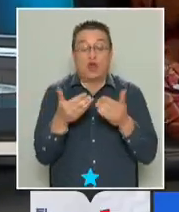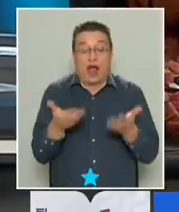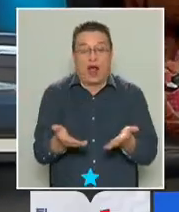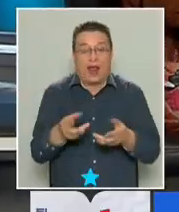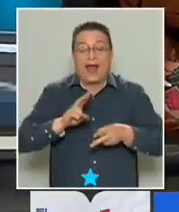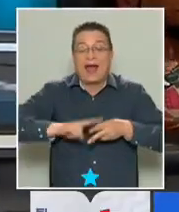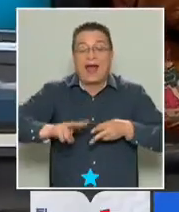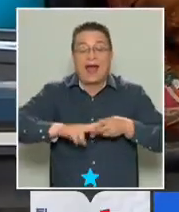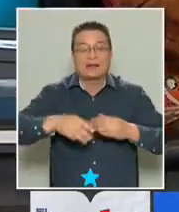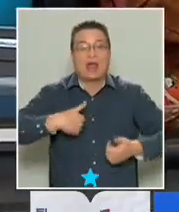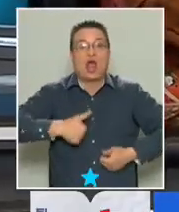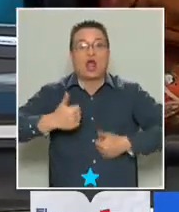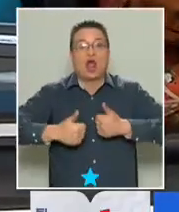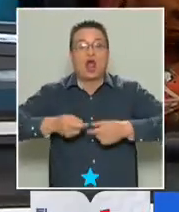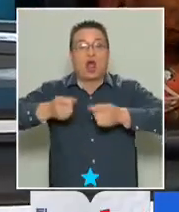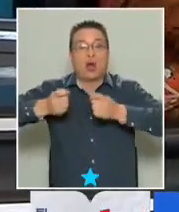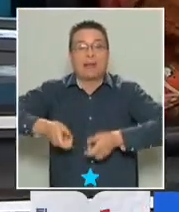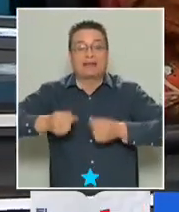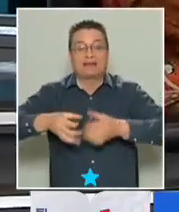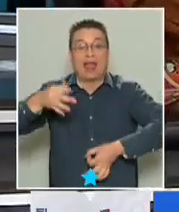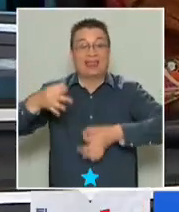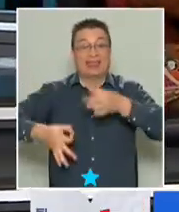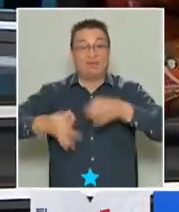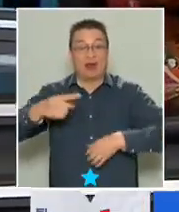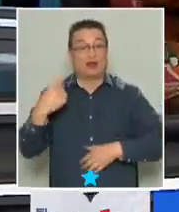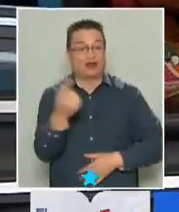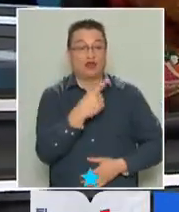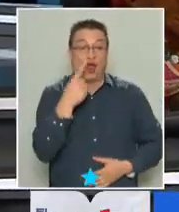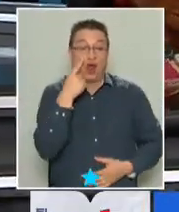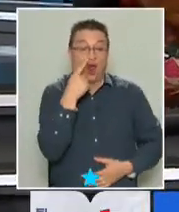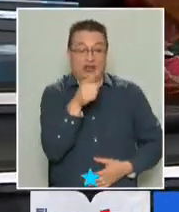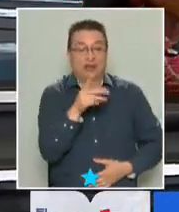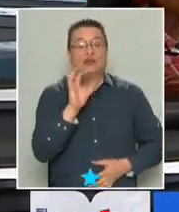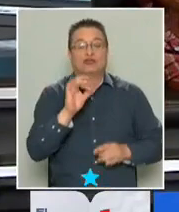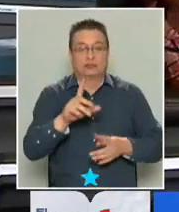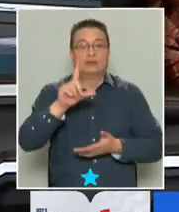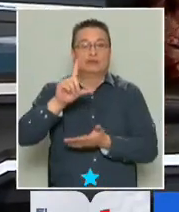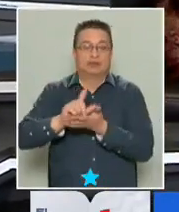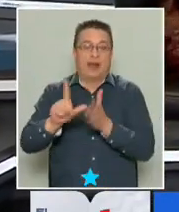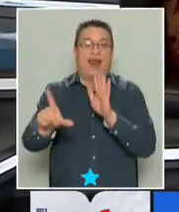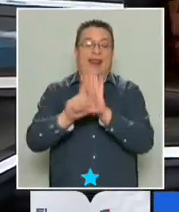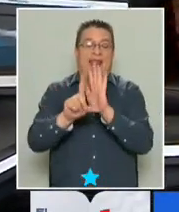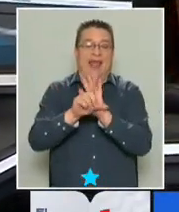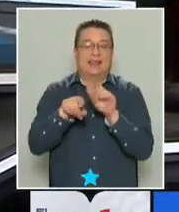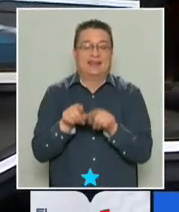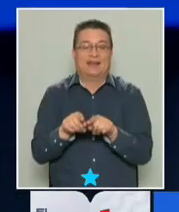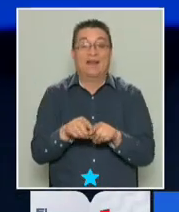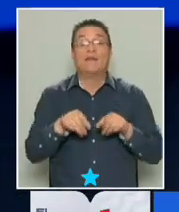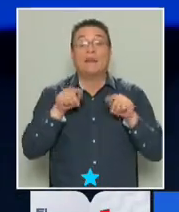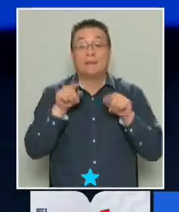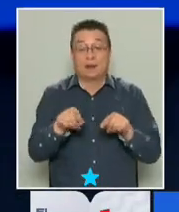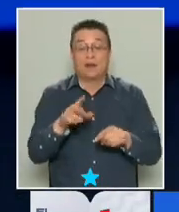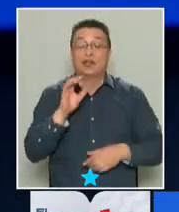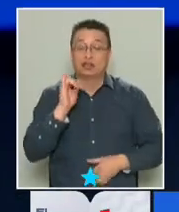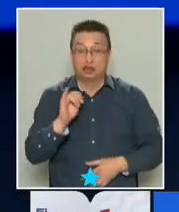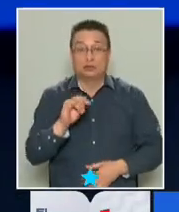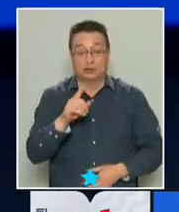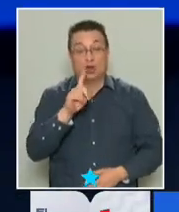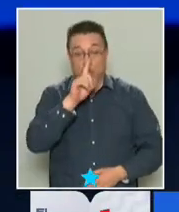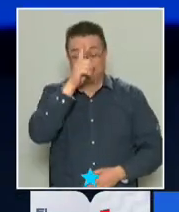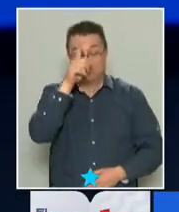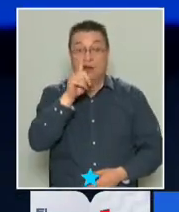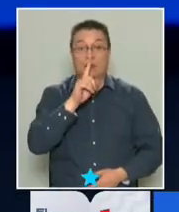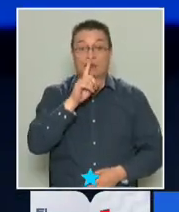las competencias que tienen los tribunales que conocemos que son establecidos por la ley las costumbres tradiciones tomadas y que aquí